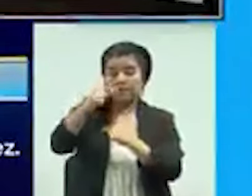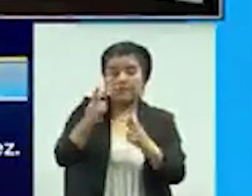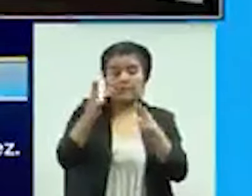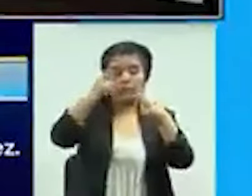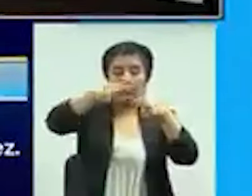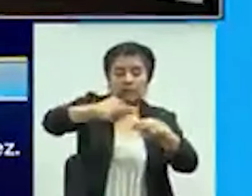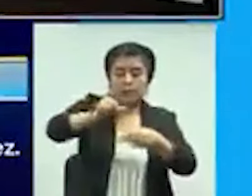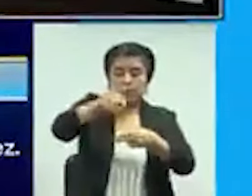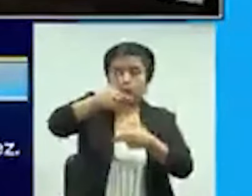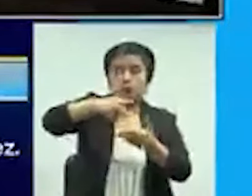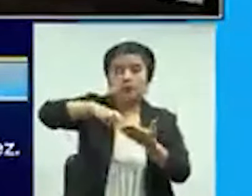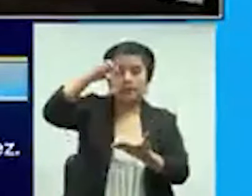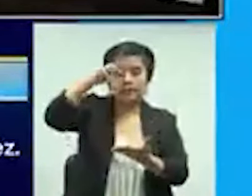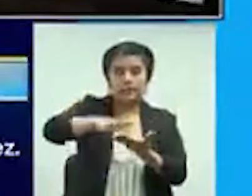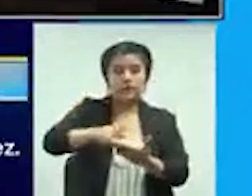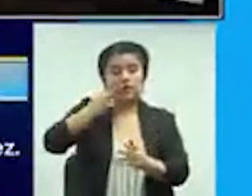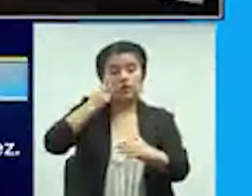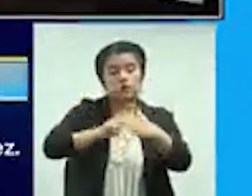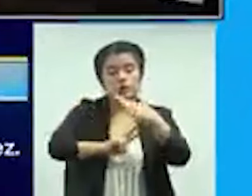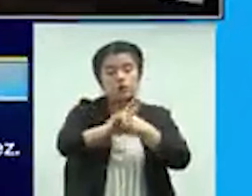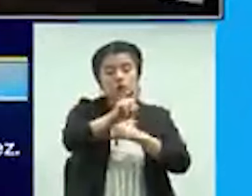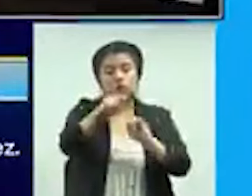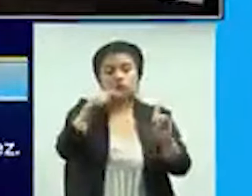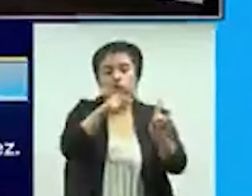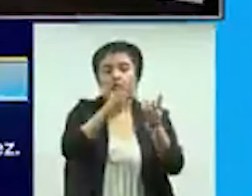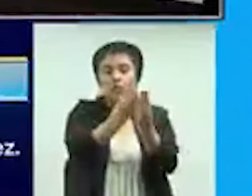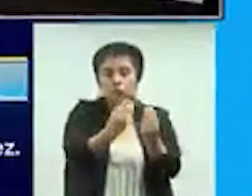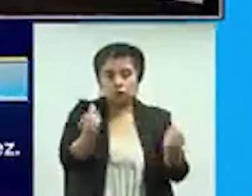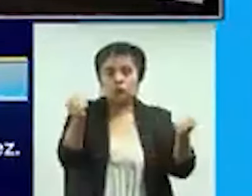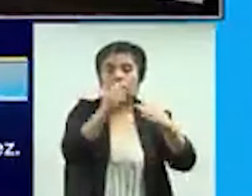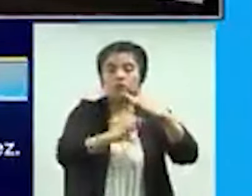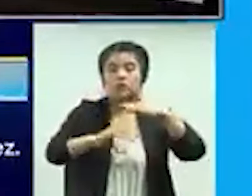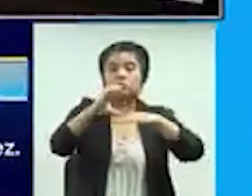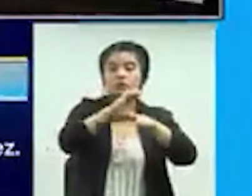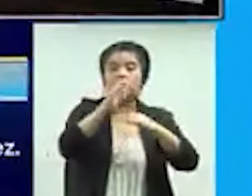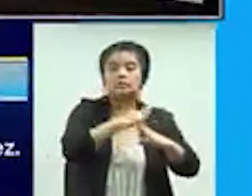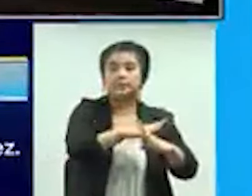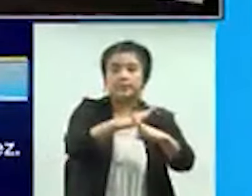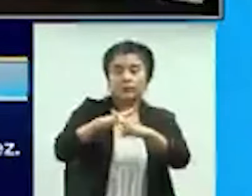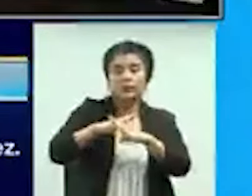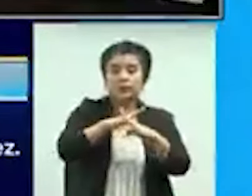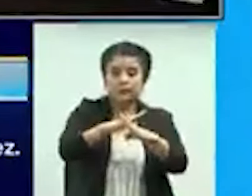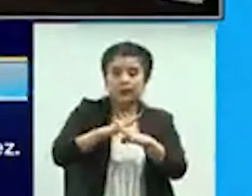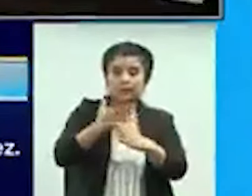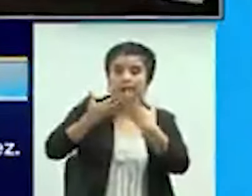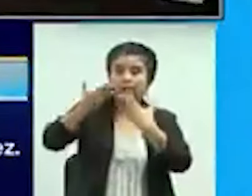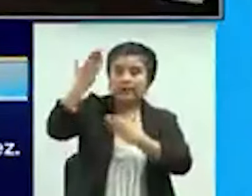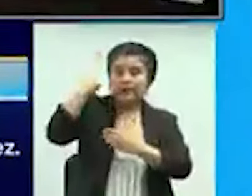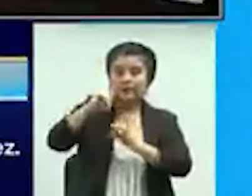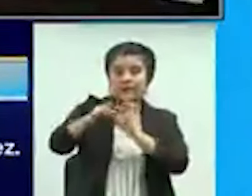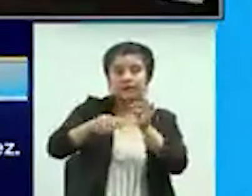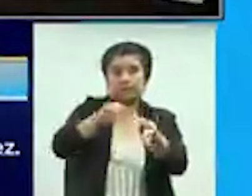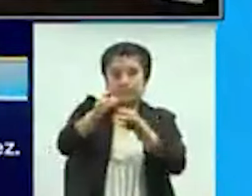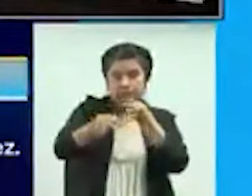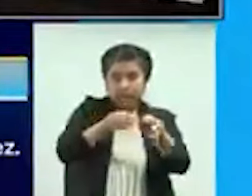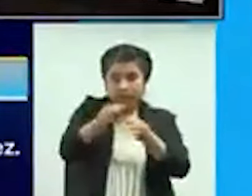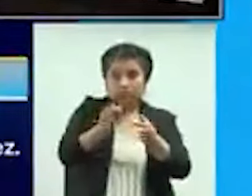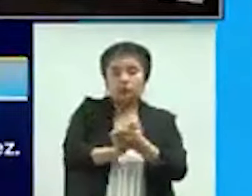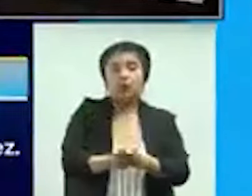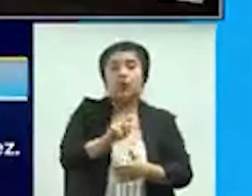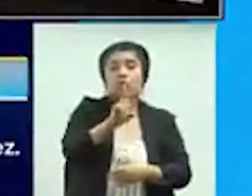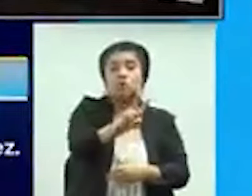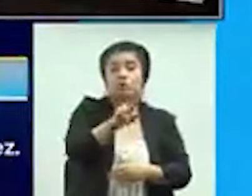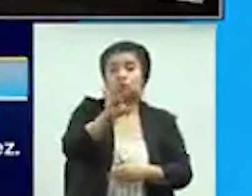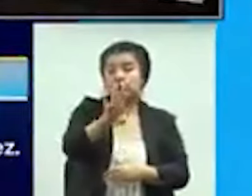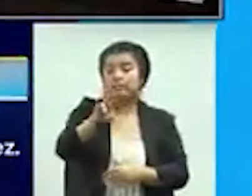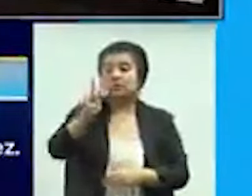nuestra visión está alineada con las resoluciones del Consejo de Seguridad que en su momento se tomaron, las resoluciones